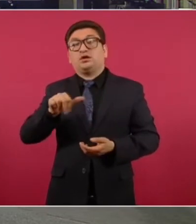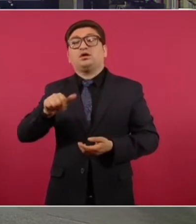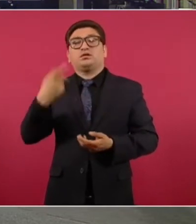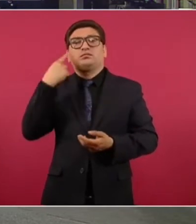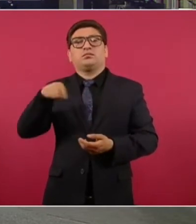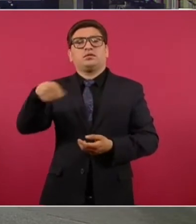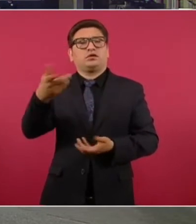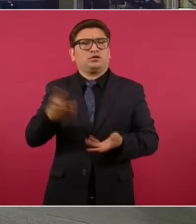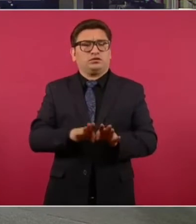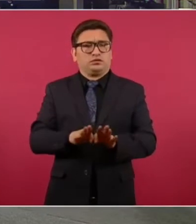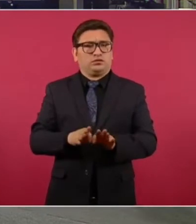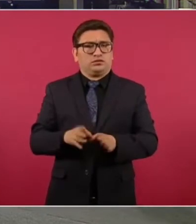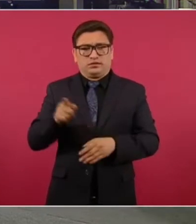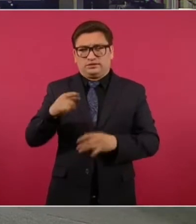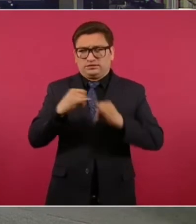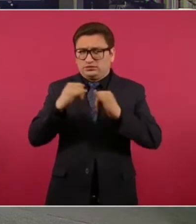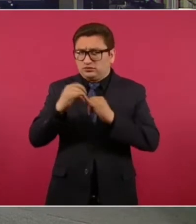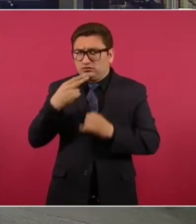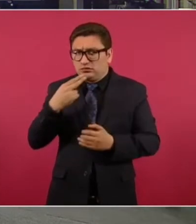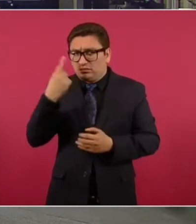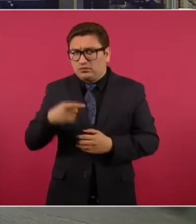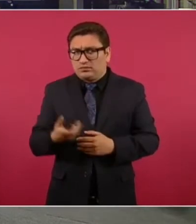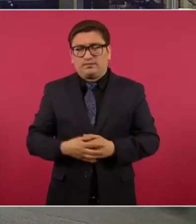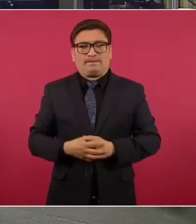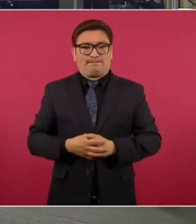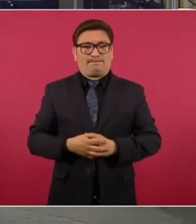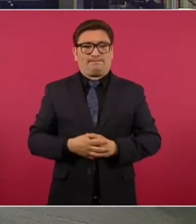la intervención de esta institución.